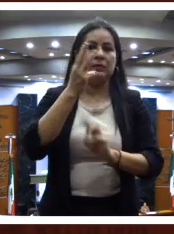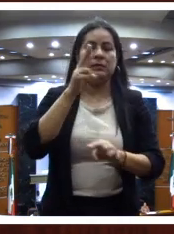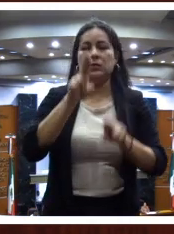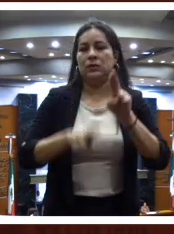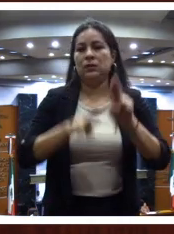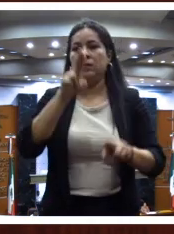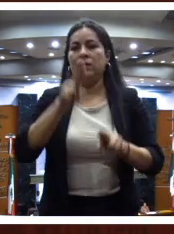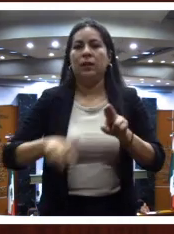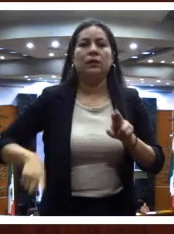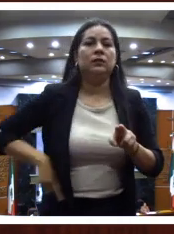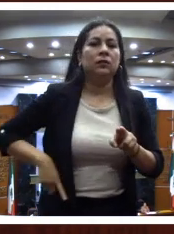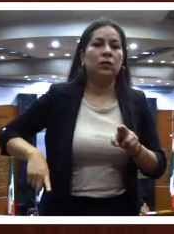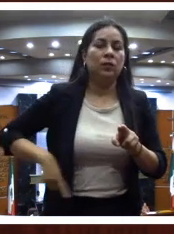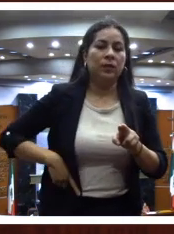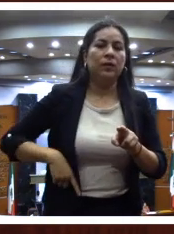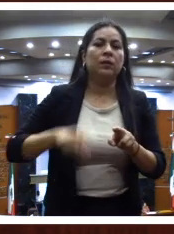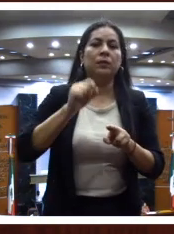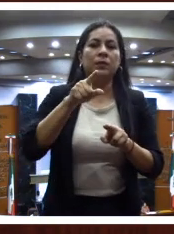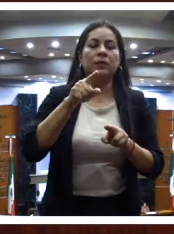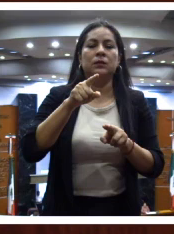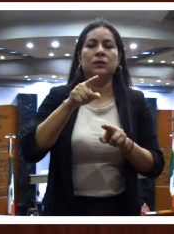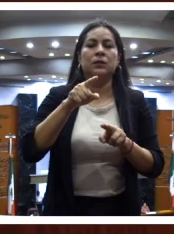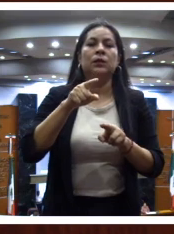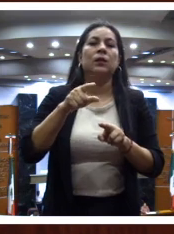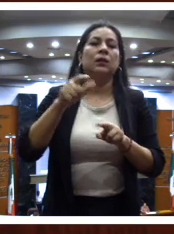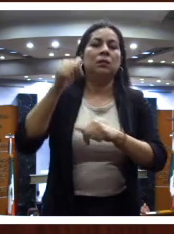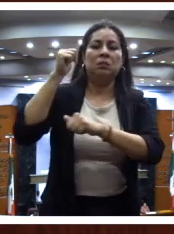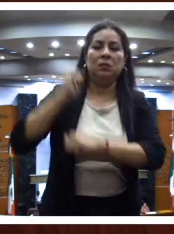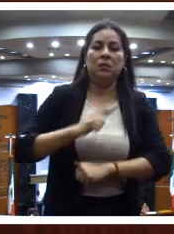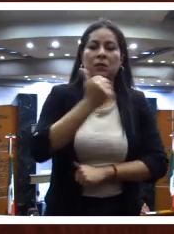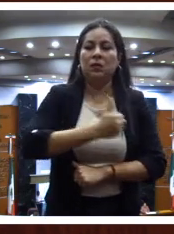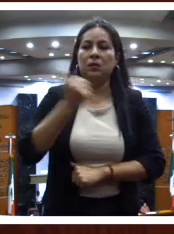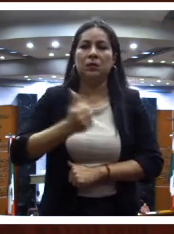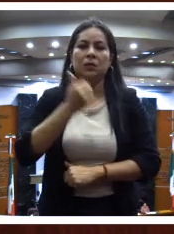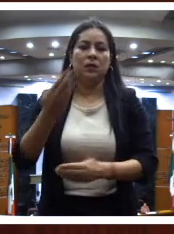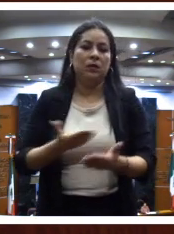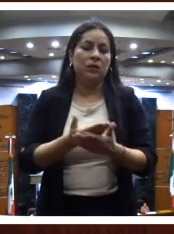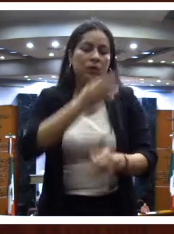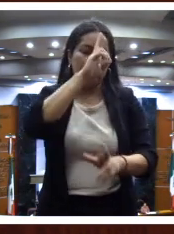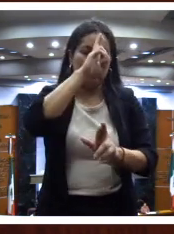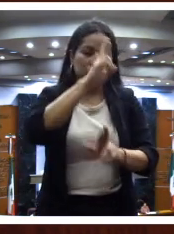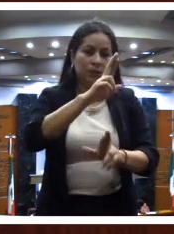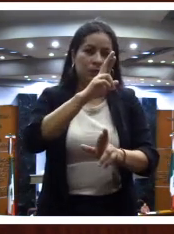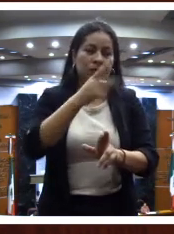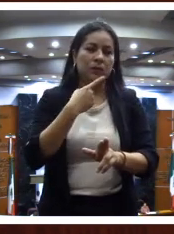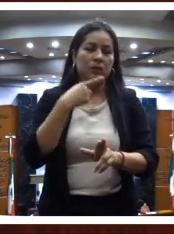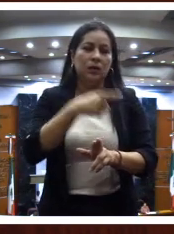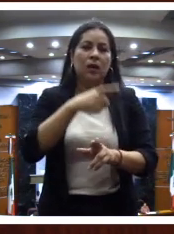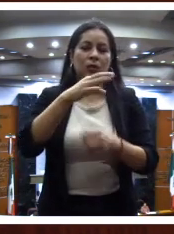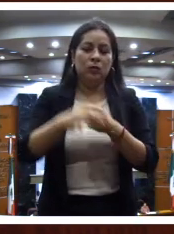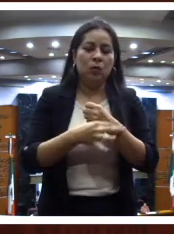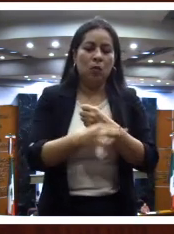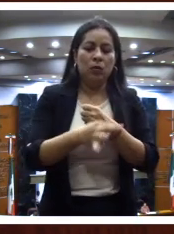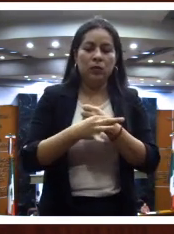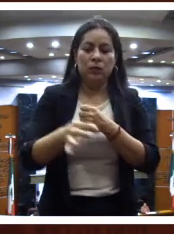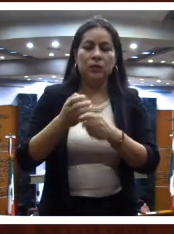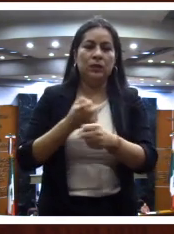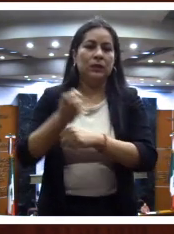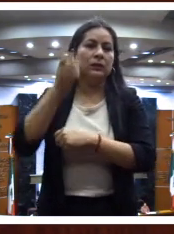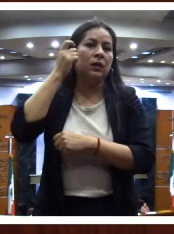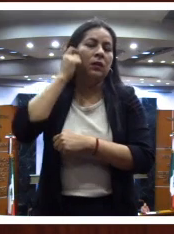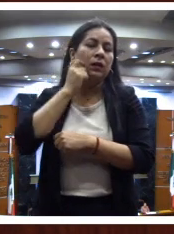división de poderes y a las esferas de competencia formula el atente y respetuoso exhorto a los municipios del estado de